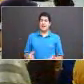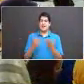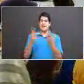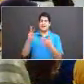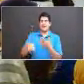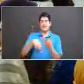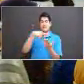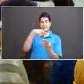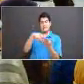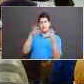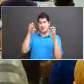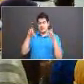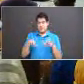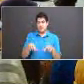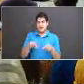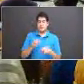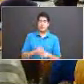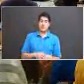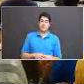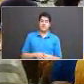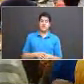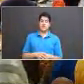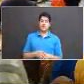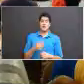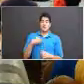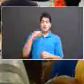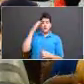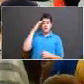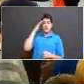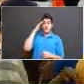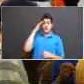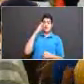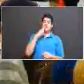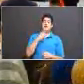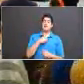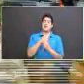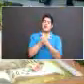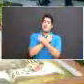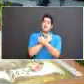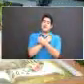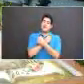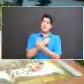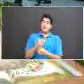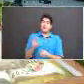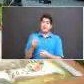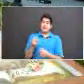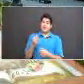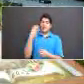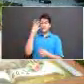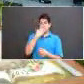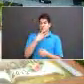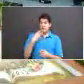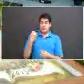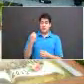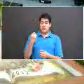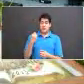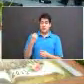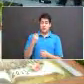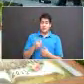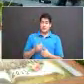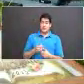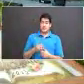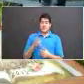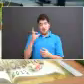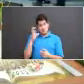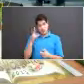la gente. Yo sé, hermano, amado, mire, yo sé que es lindo y es precioso el oír